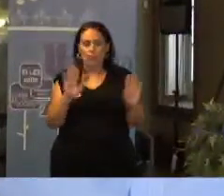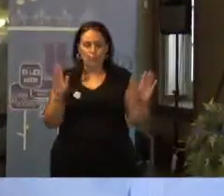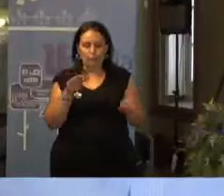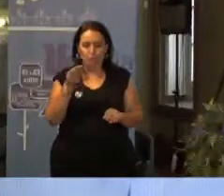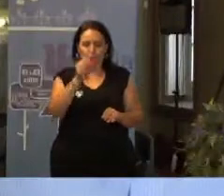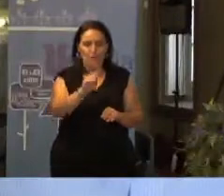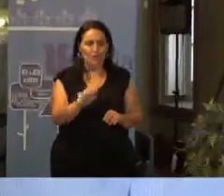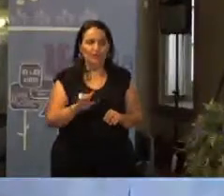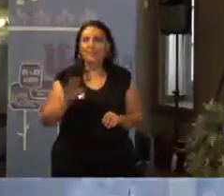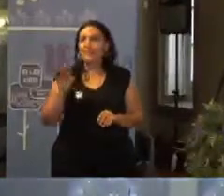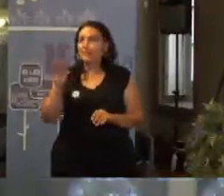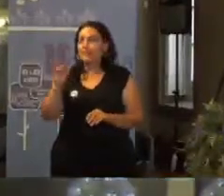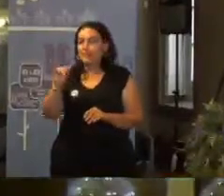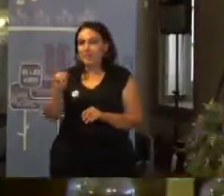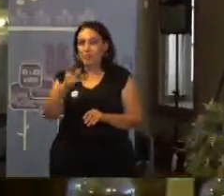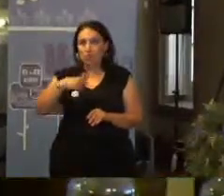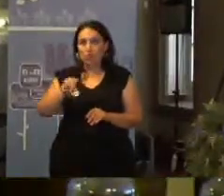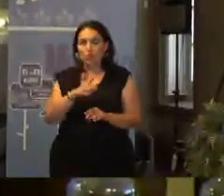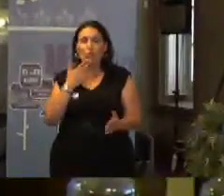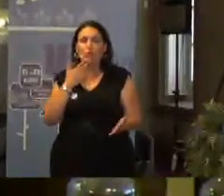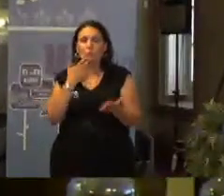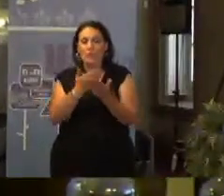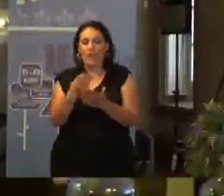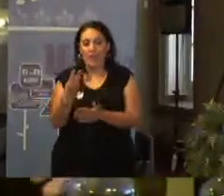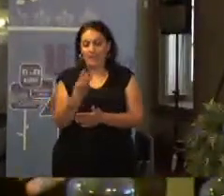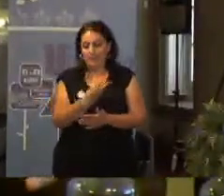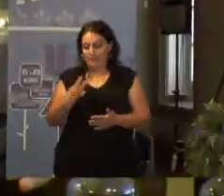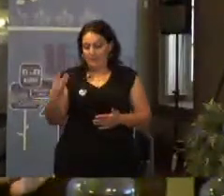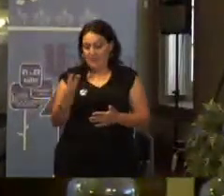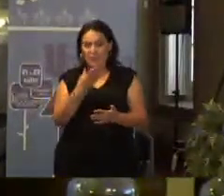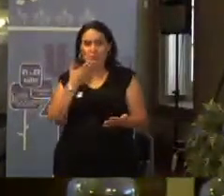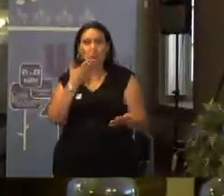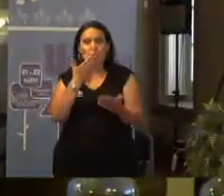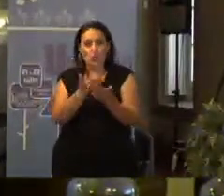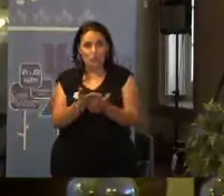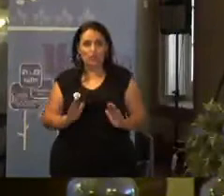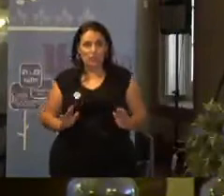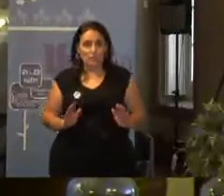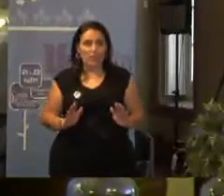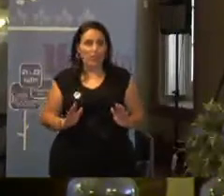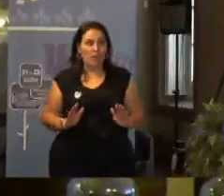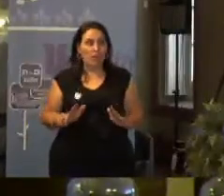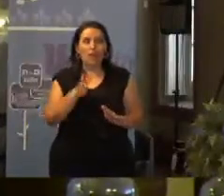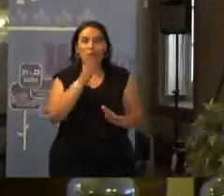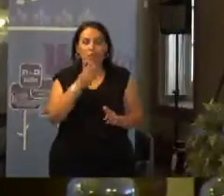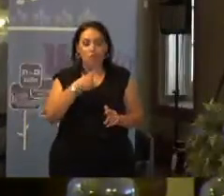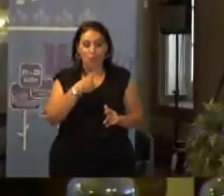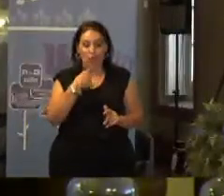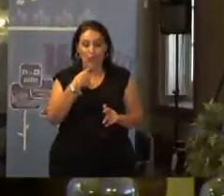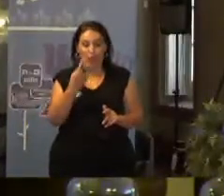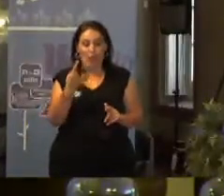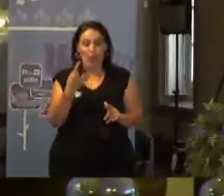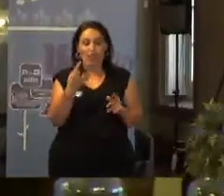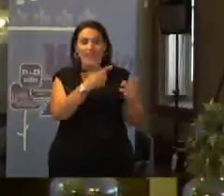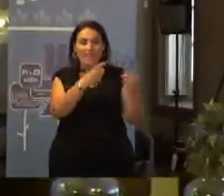eso que ti dices o viñamos a propoñer ás tres en realidade, porque bueno, pois eu falaba da necesidade de chegar a